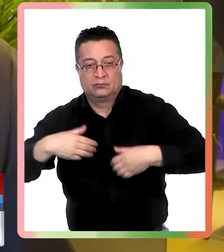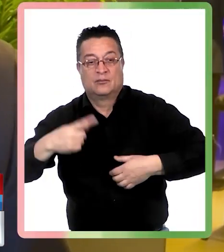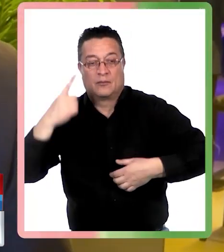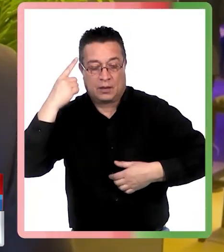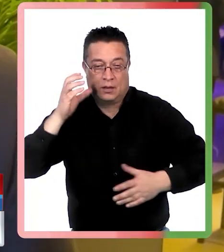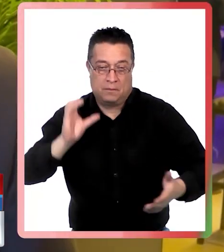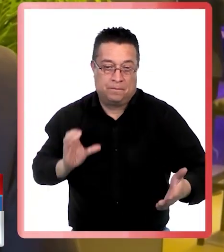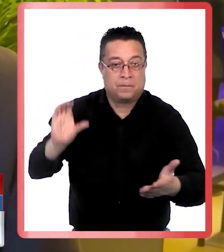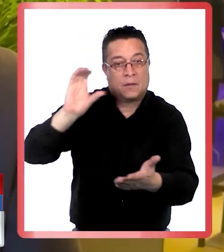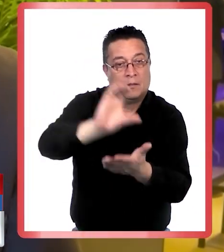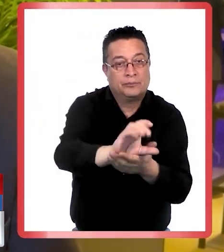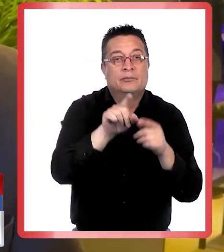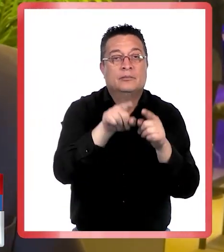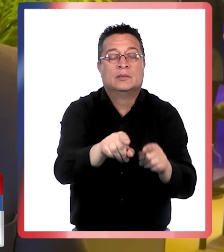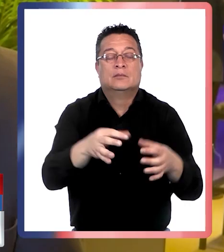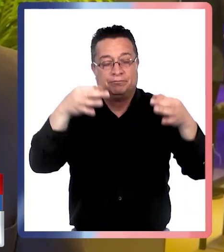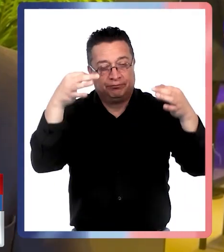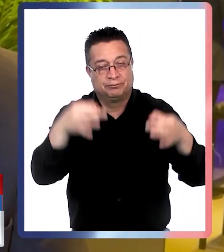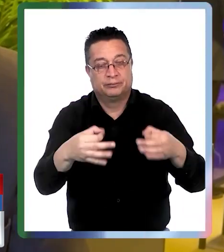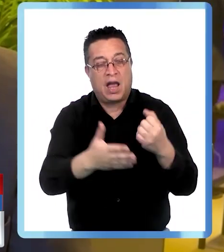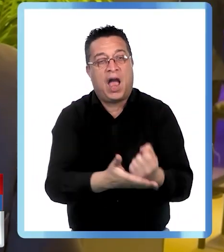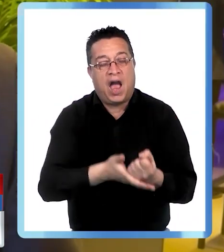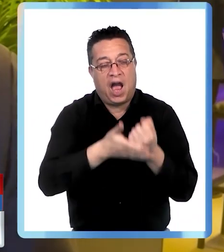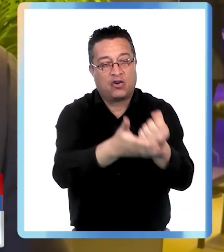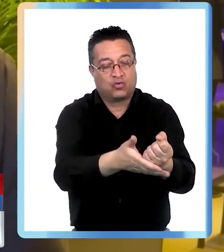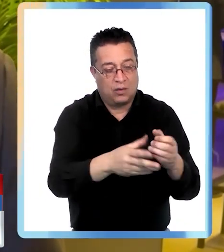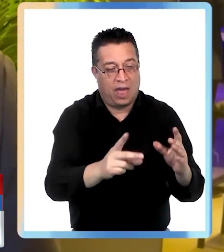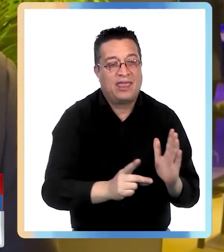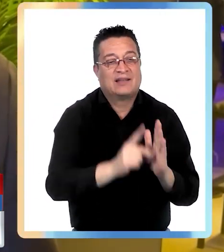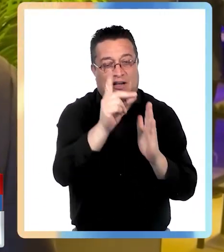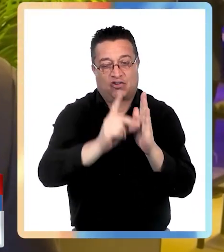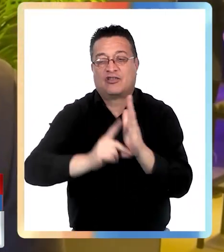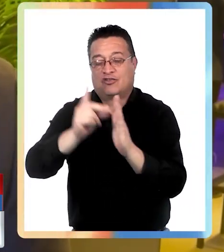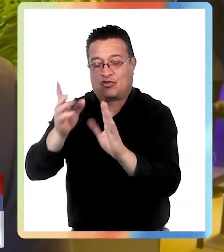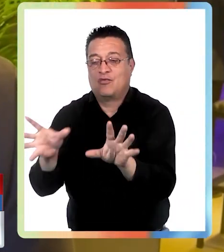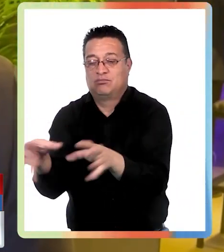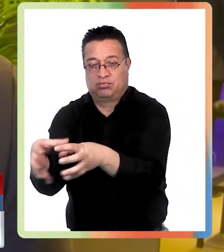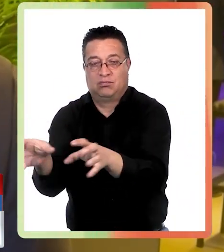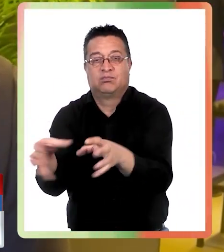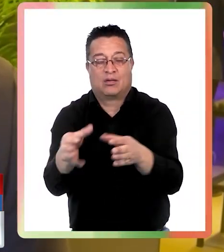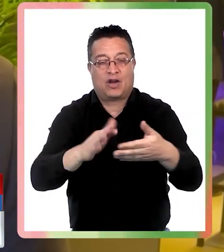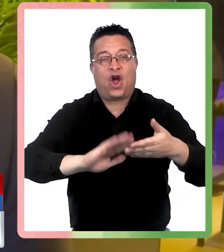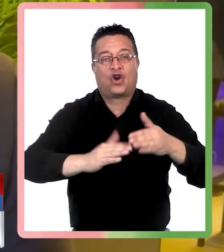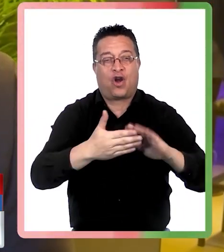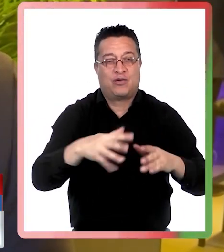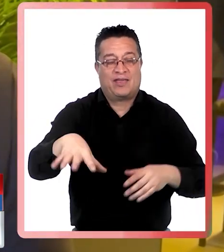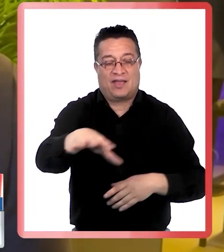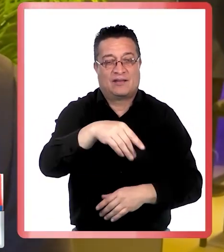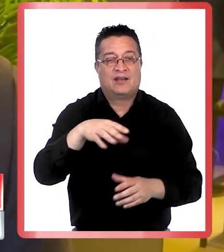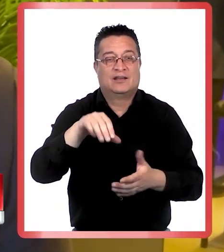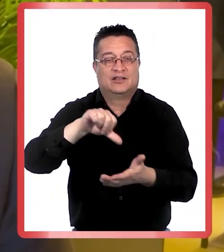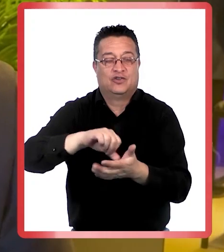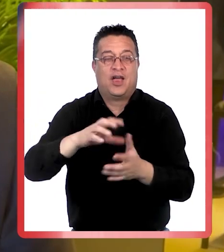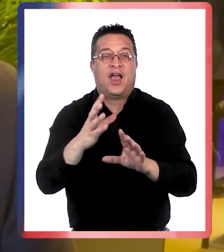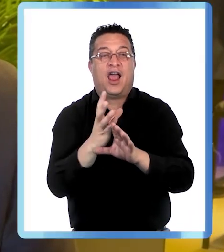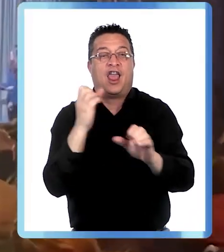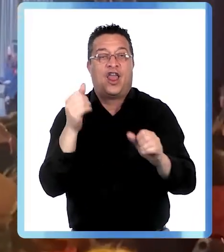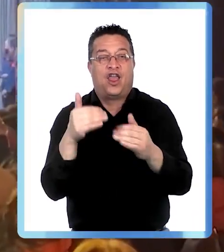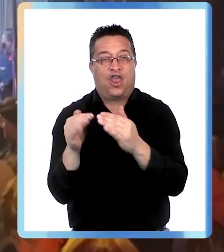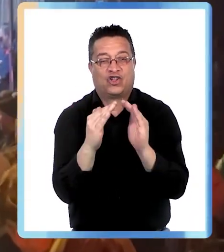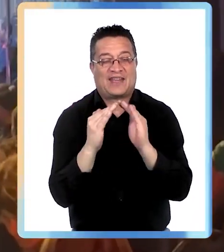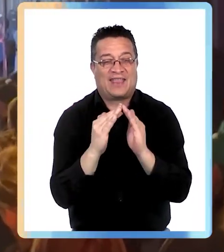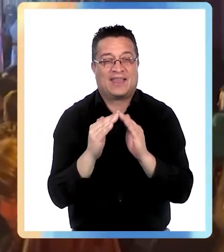y creemos que esta subvención Va precisamente a aportar en el desarrollo de la organizaciones comunitarias de nuestra ciudad de